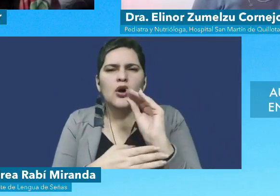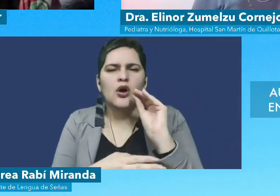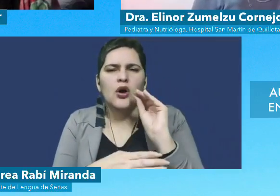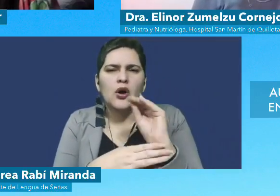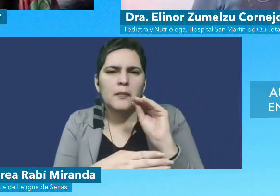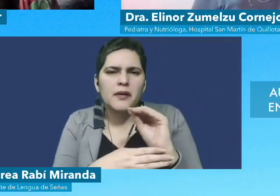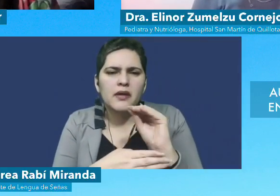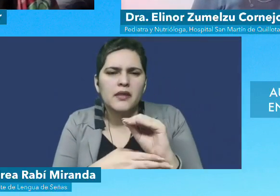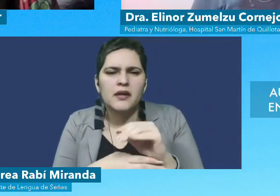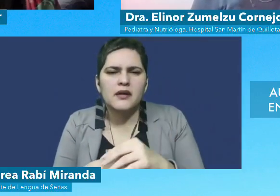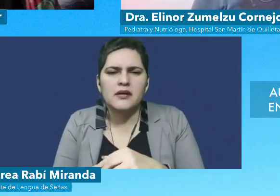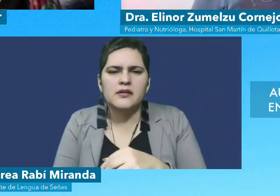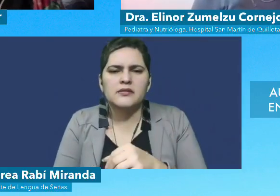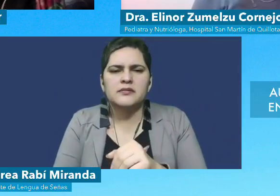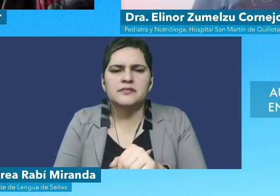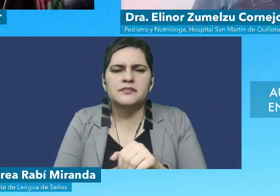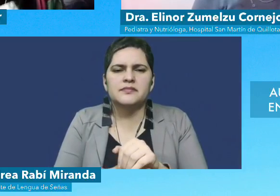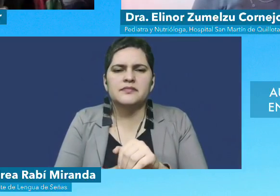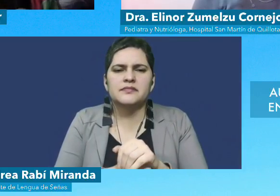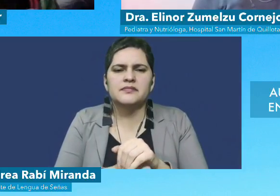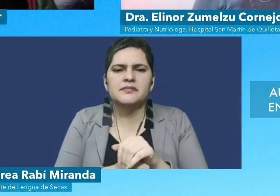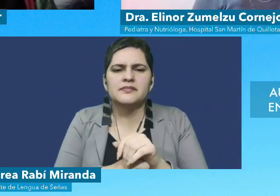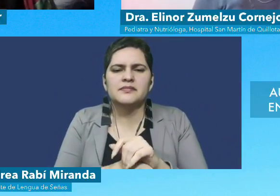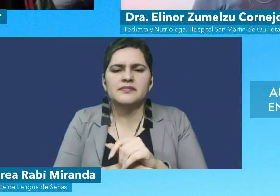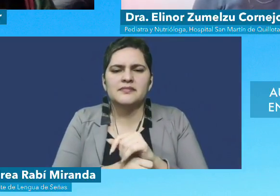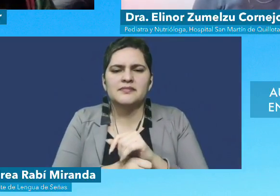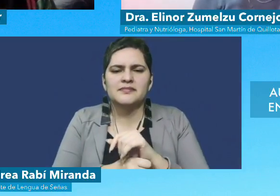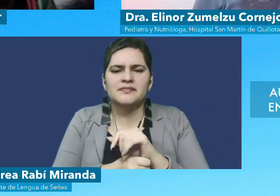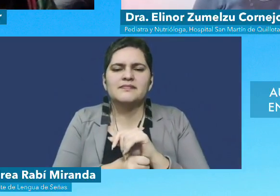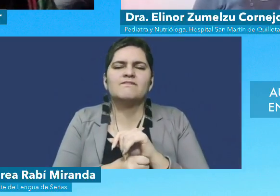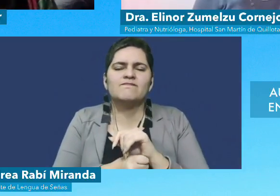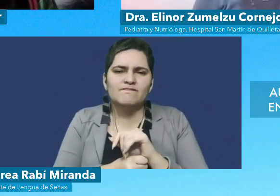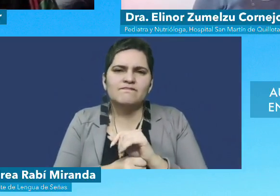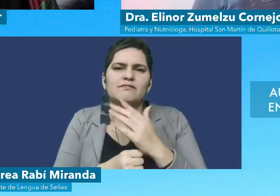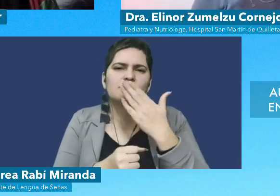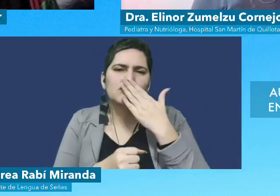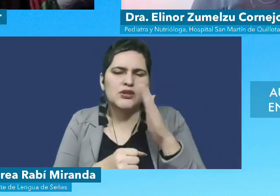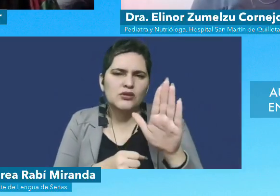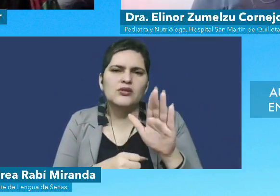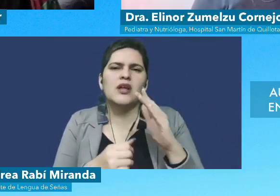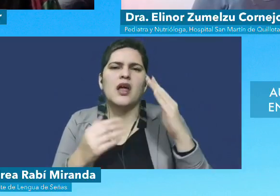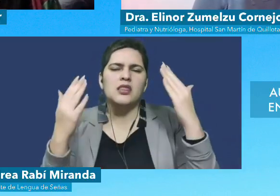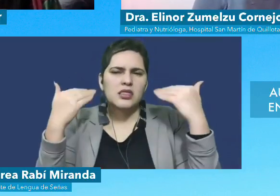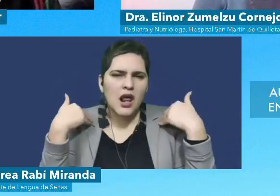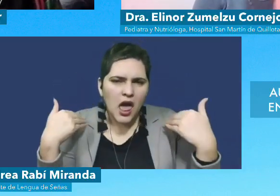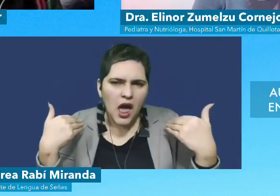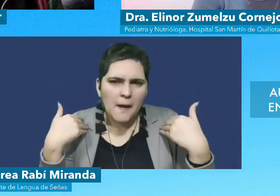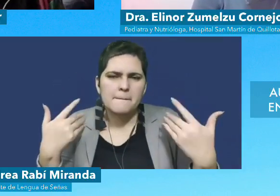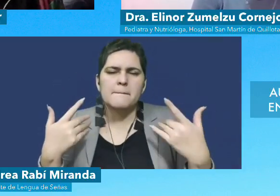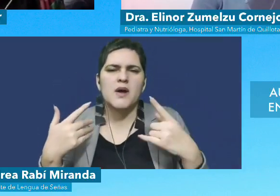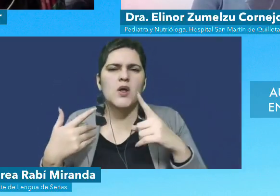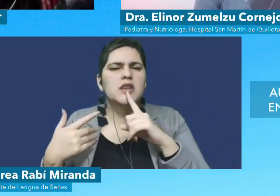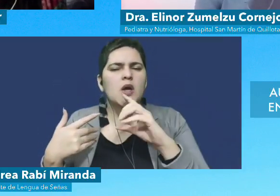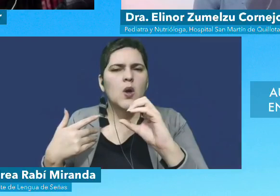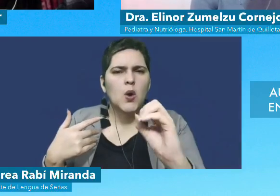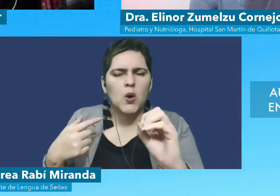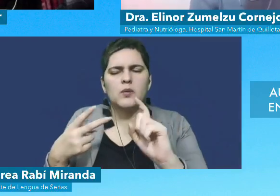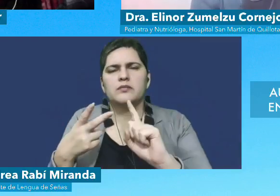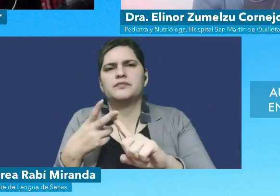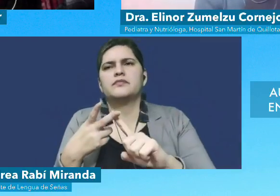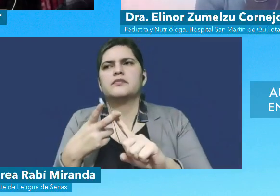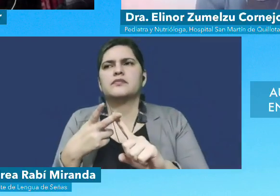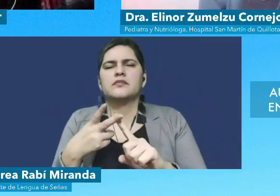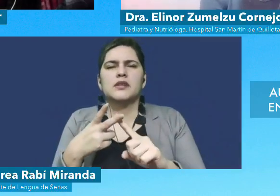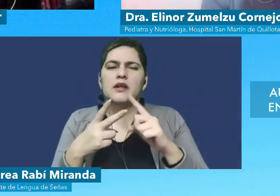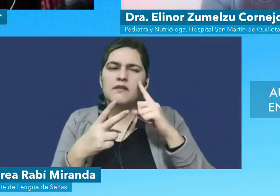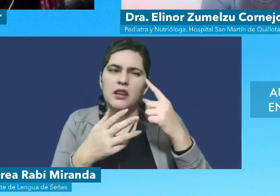Reflexiones reiteradas. Equipo, ¿cierto? Requiere terapeuta ocupacional, requiere el diagnóstico, ir explorando,